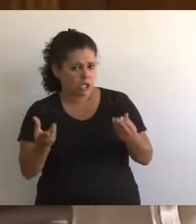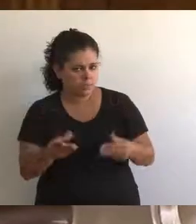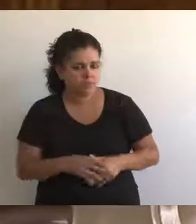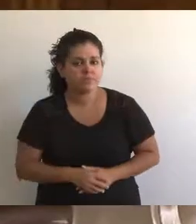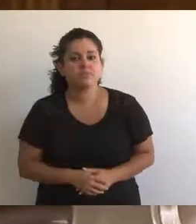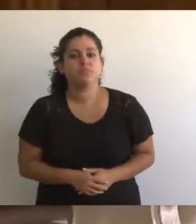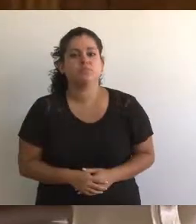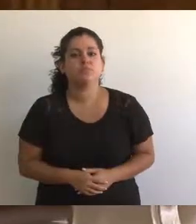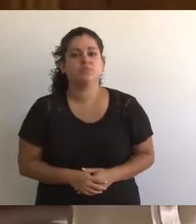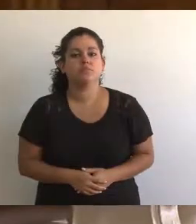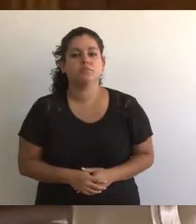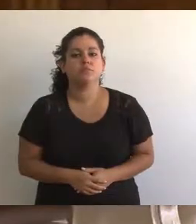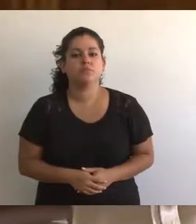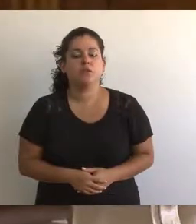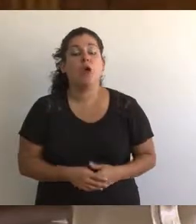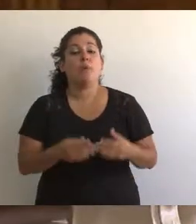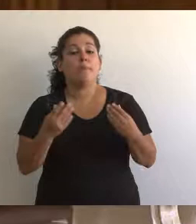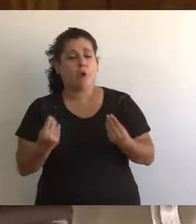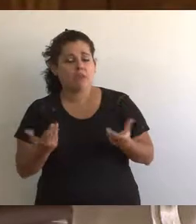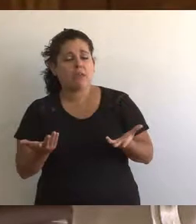¿Por qué?